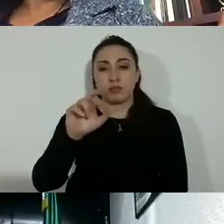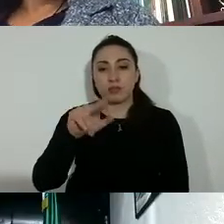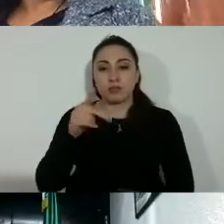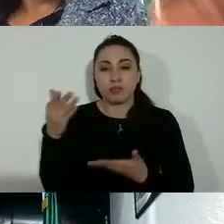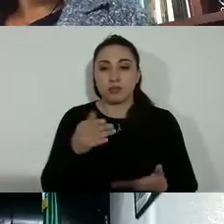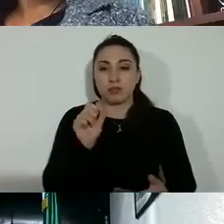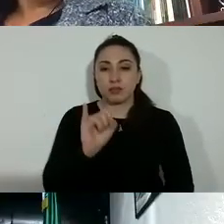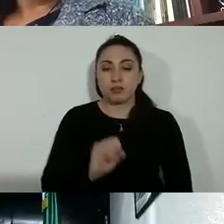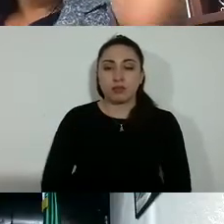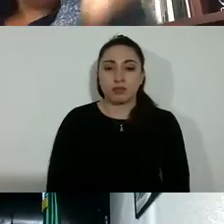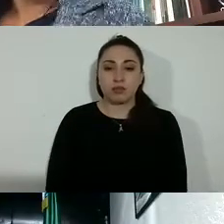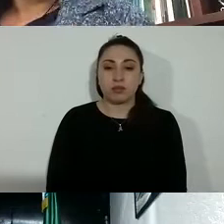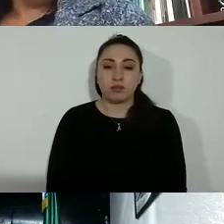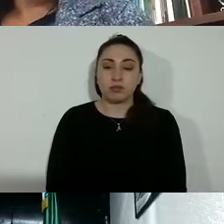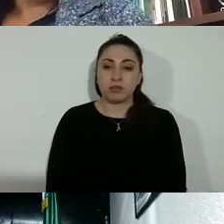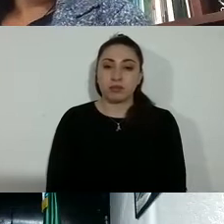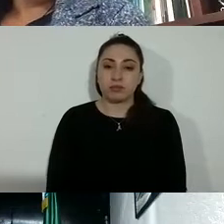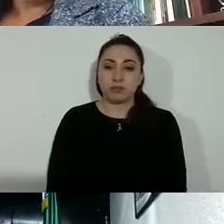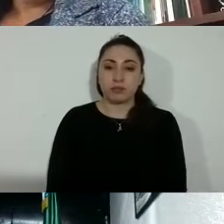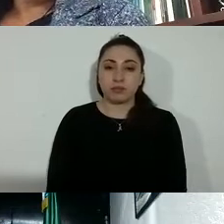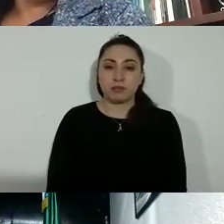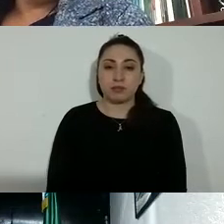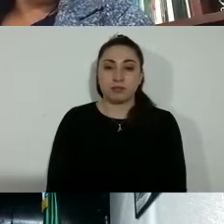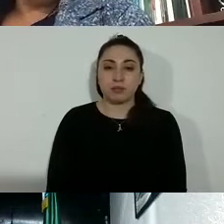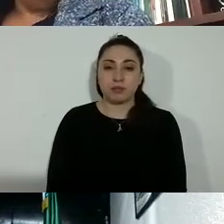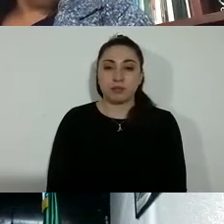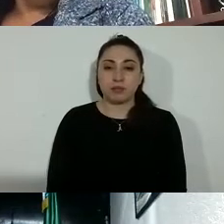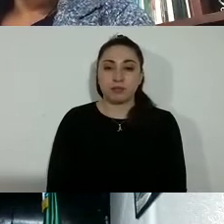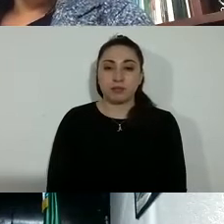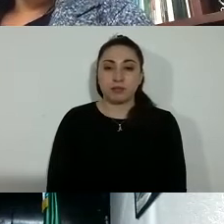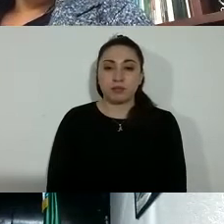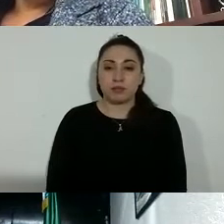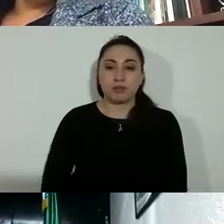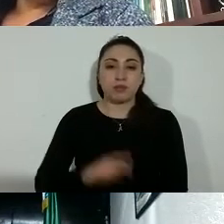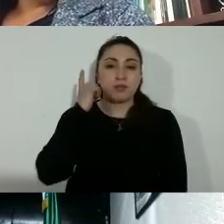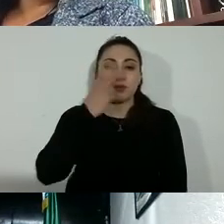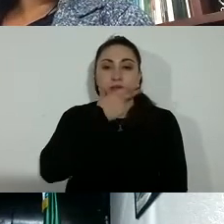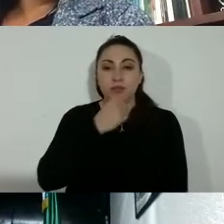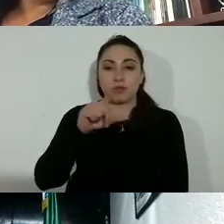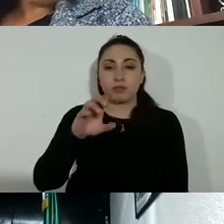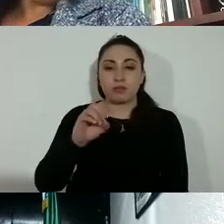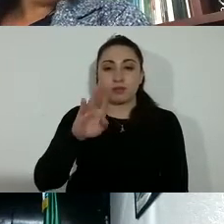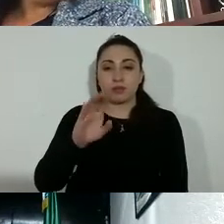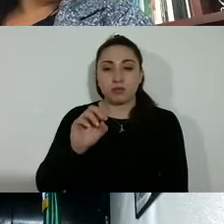Presente. Gracias. Mónica Fernández, presente. Gracias, diputado. Diputado Víctor Hugo Lobo Román.